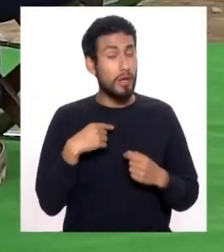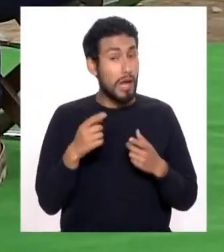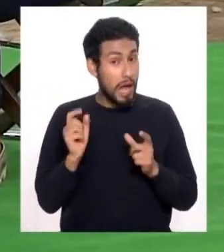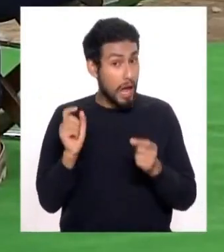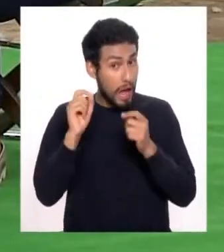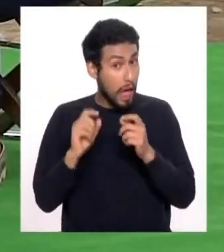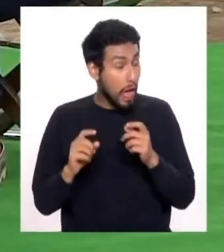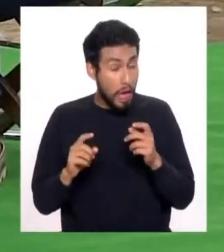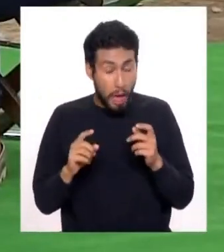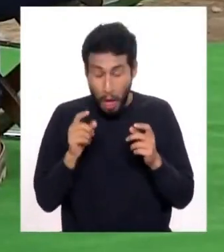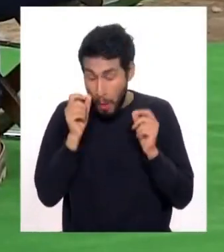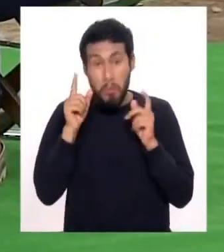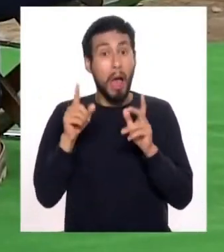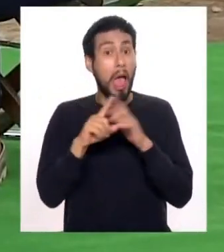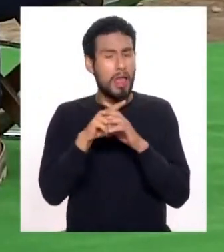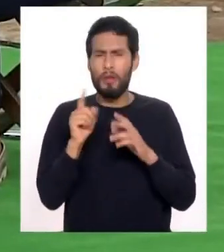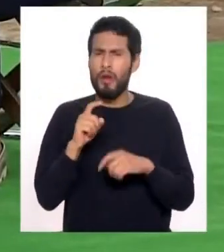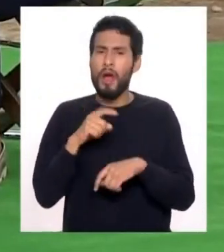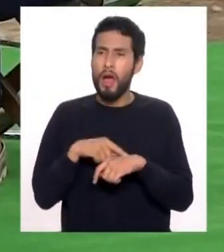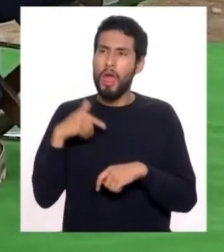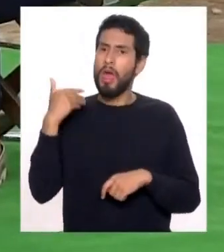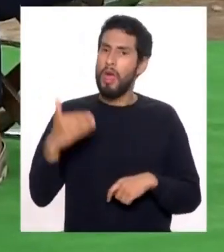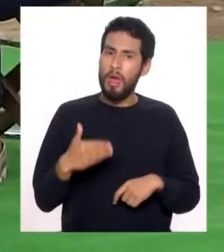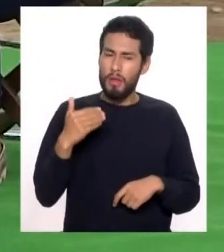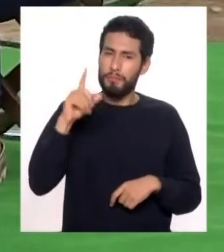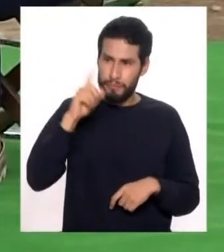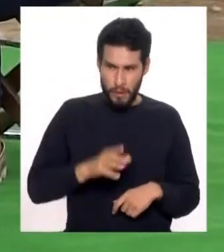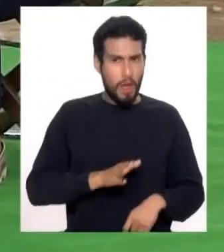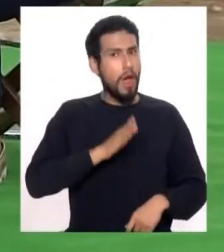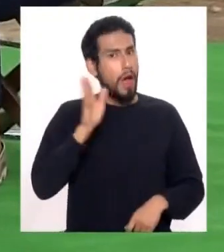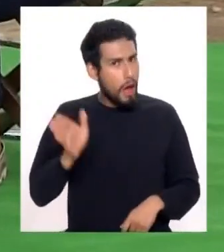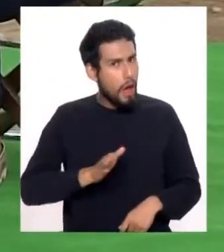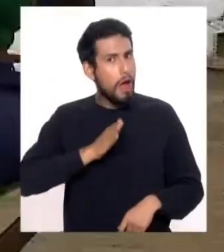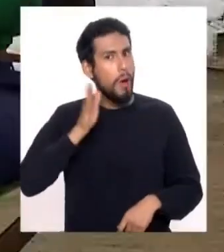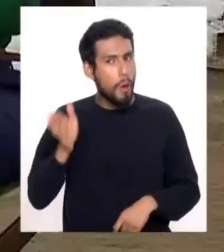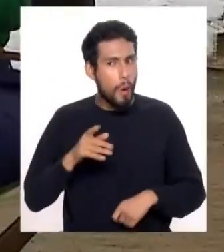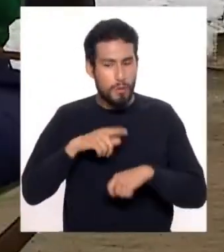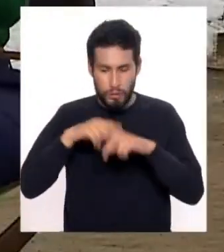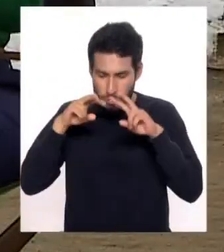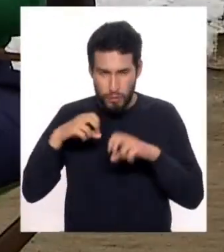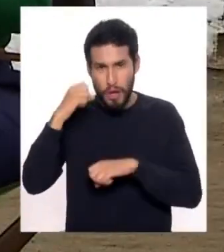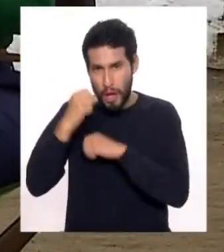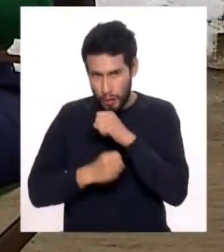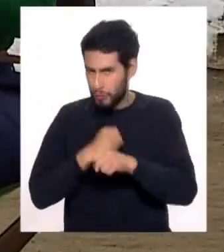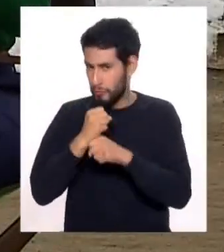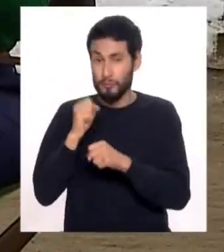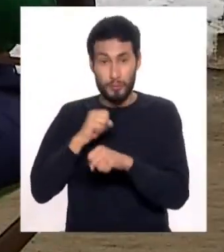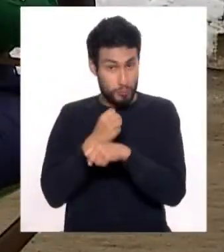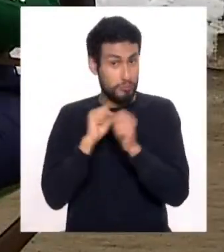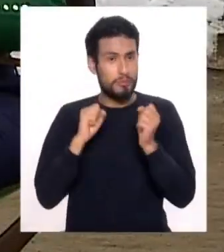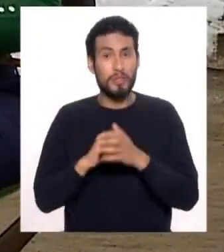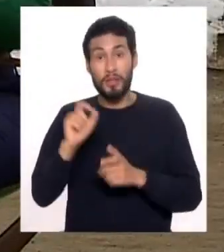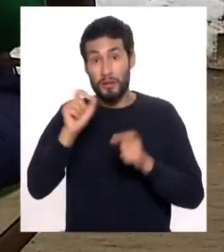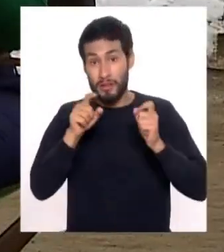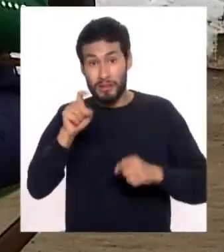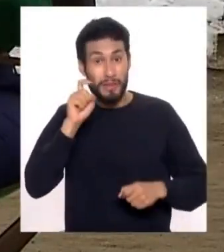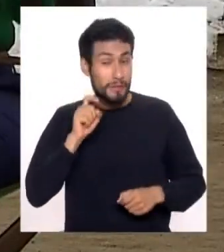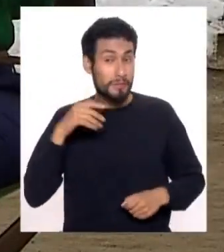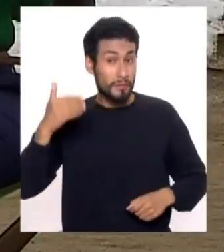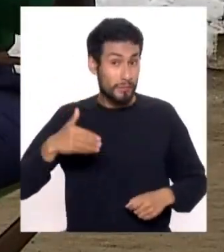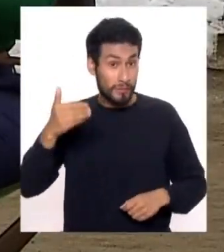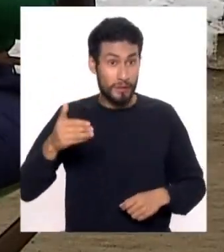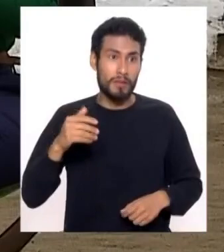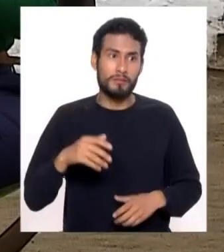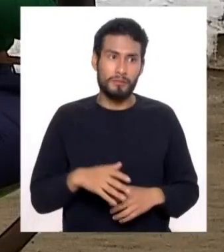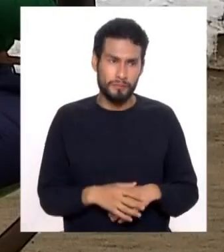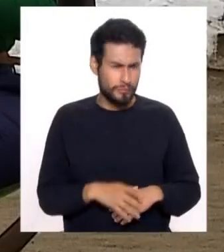¿no? Tiene tiempo. Entonces, por favor, todos sus controles del Papa Nicolau, todos los años, esas personas que tienen actividad sexual ya. Por